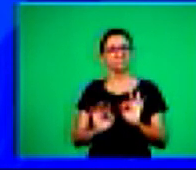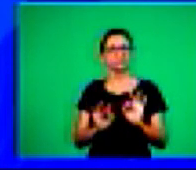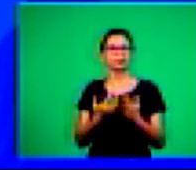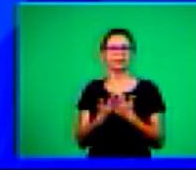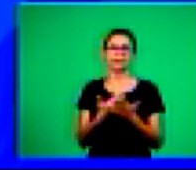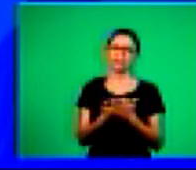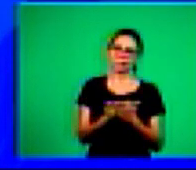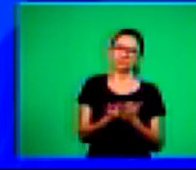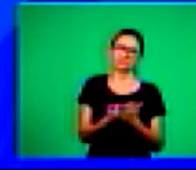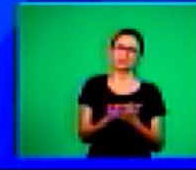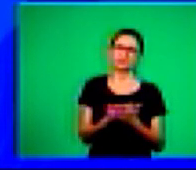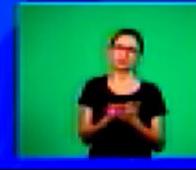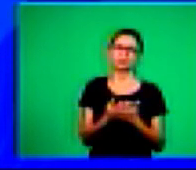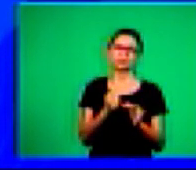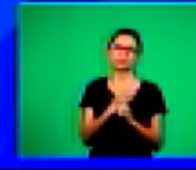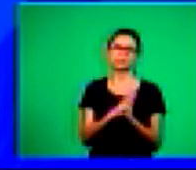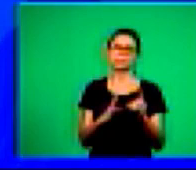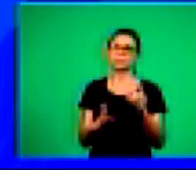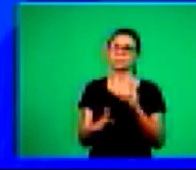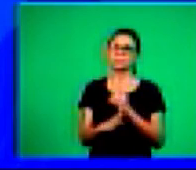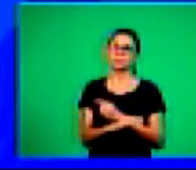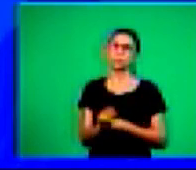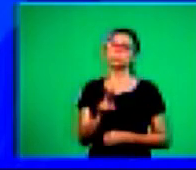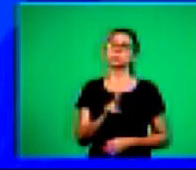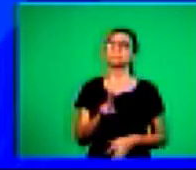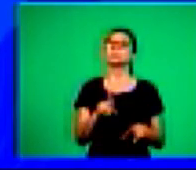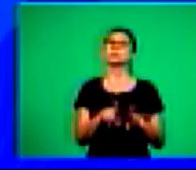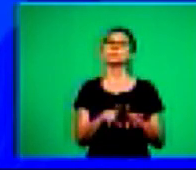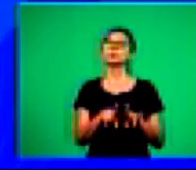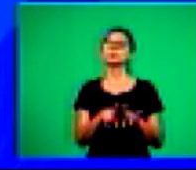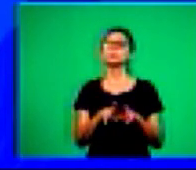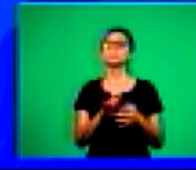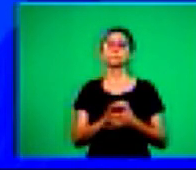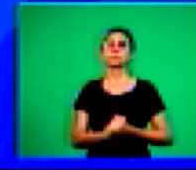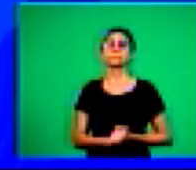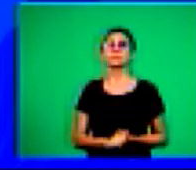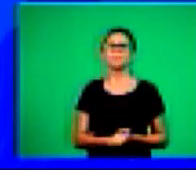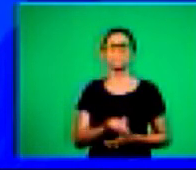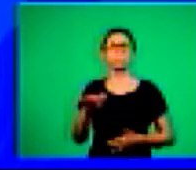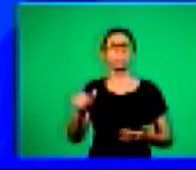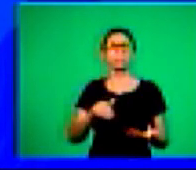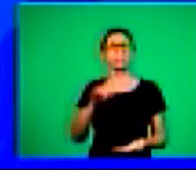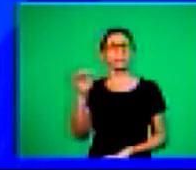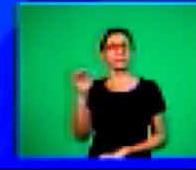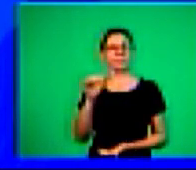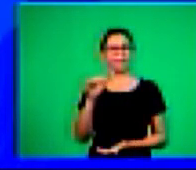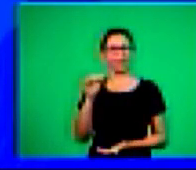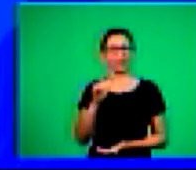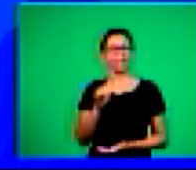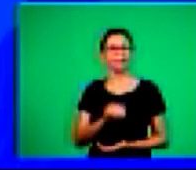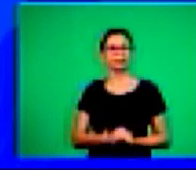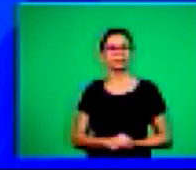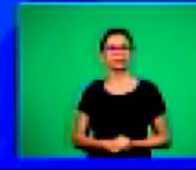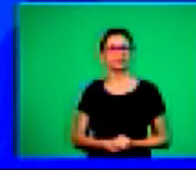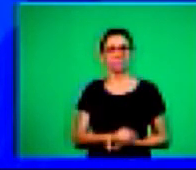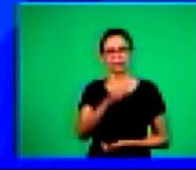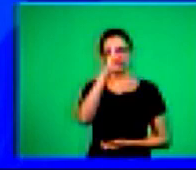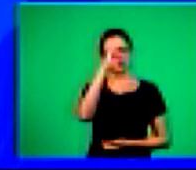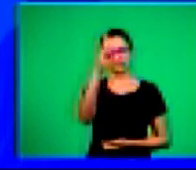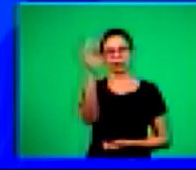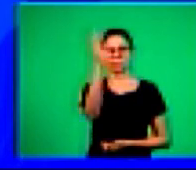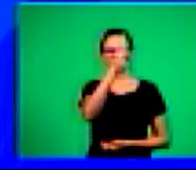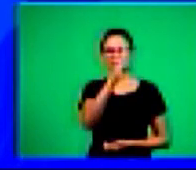participando de la escuela bíblica dominical y utilizando incluso la transmisión de la escuela bíblica aquí